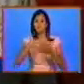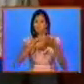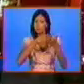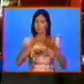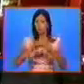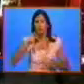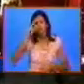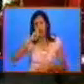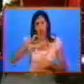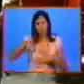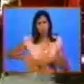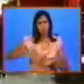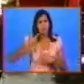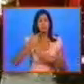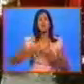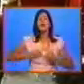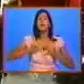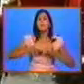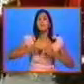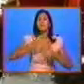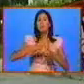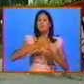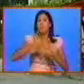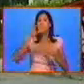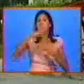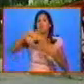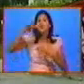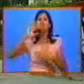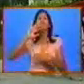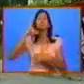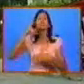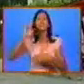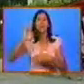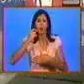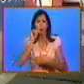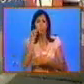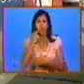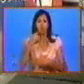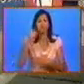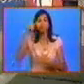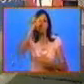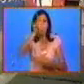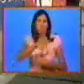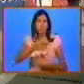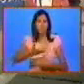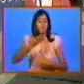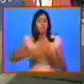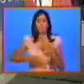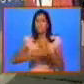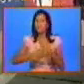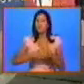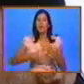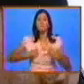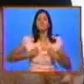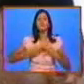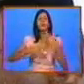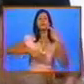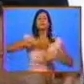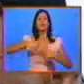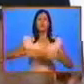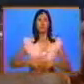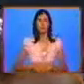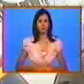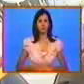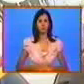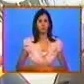corta edad, se ha dedicado a plasmar la figura del Che, símbolo que para él mantiene viva la lucha